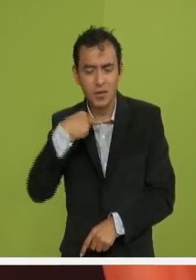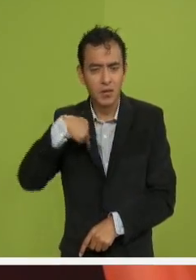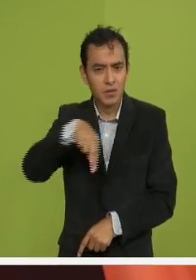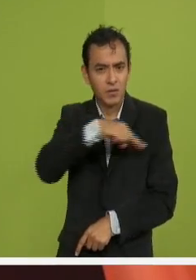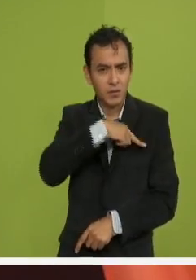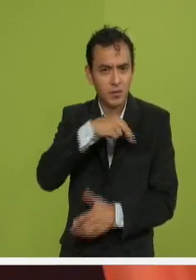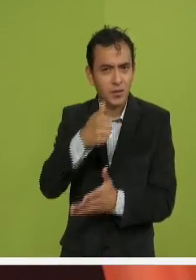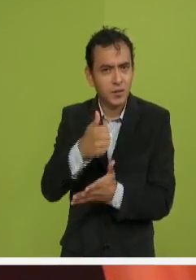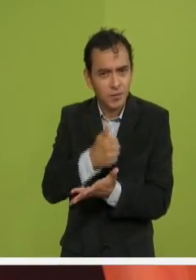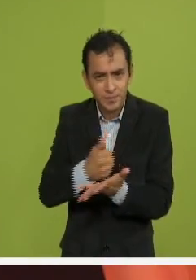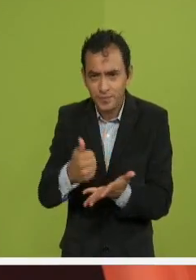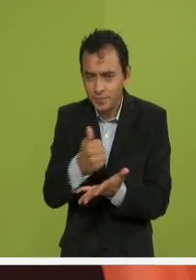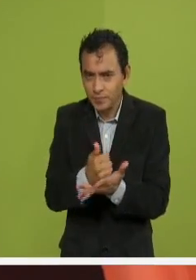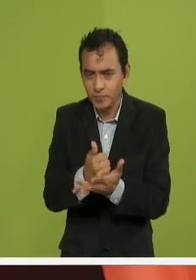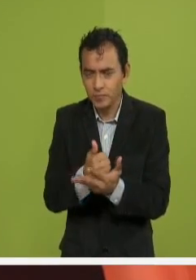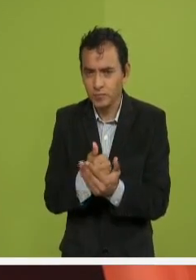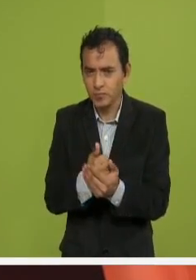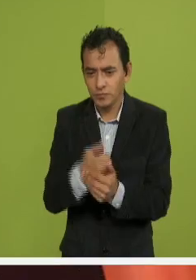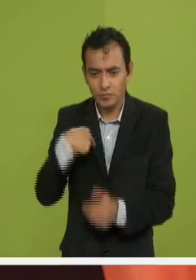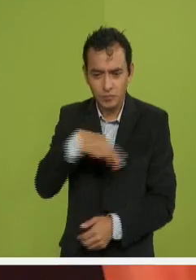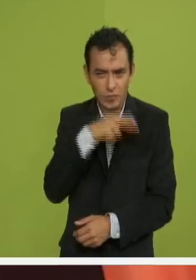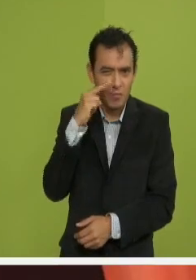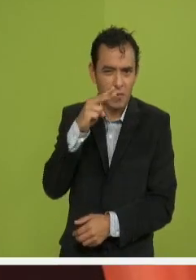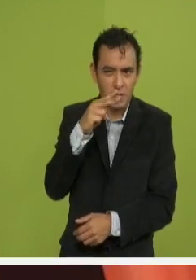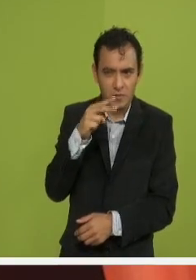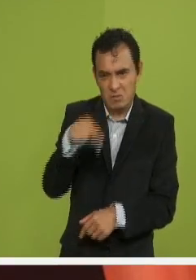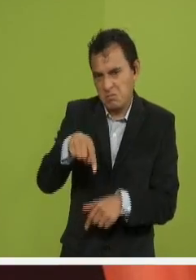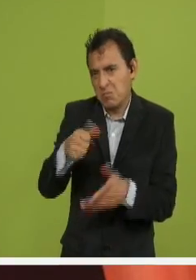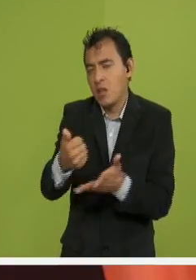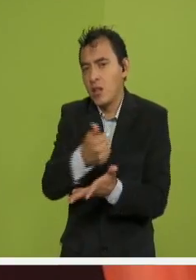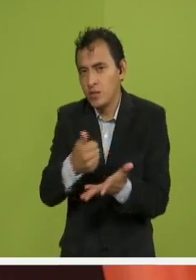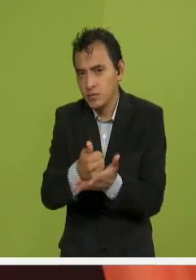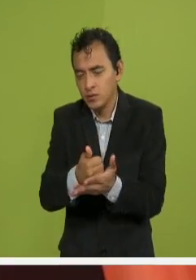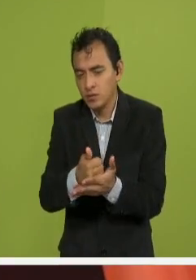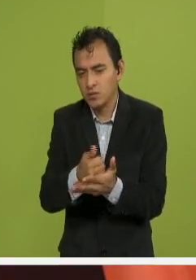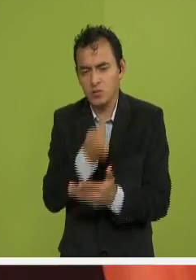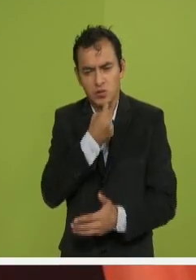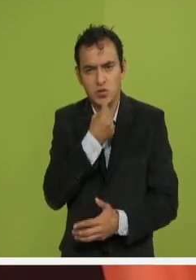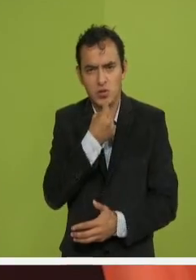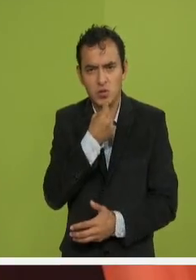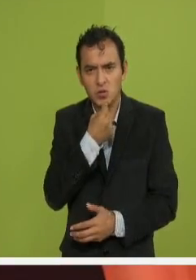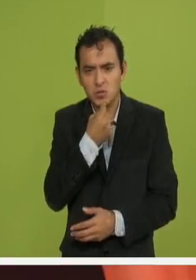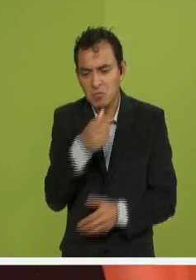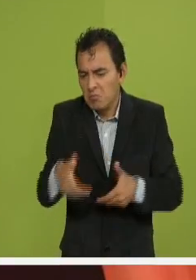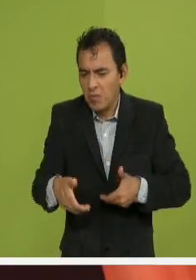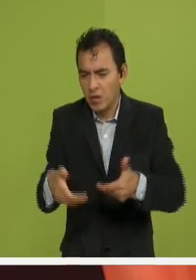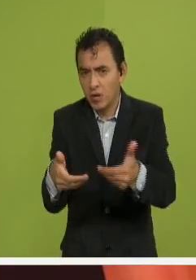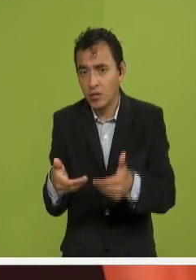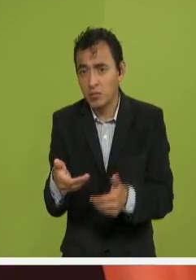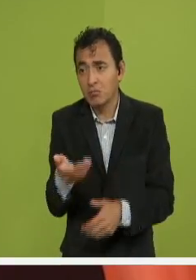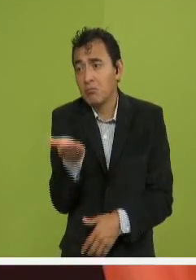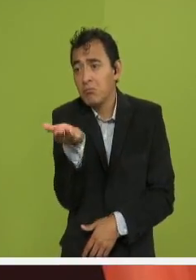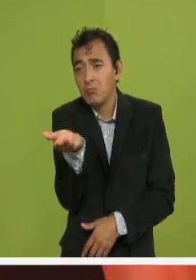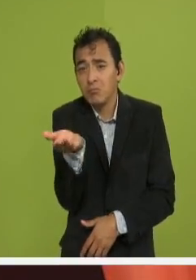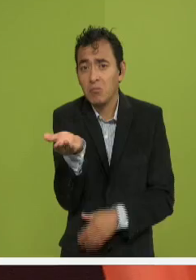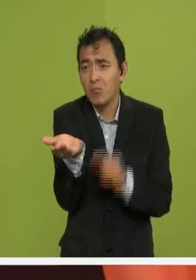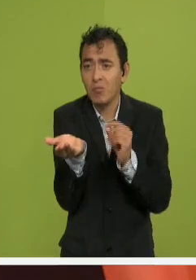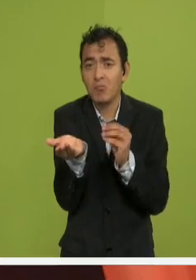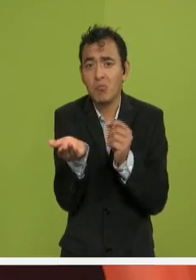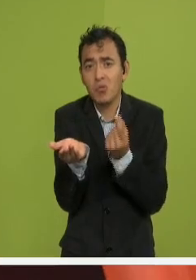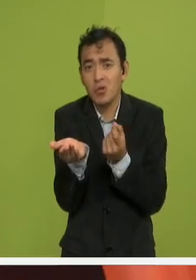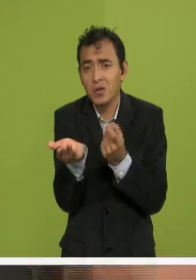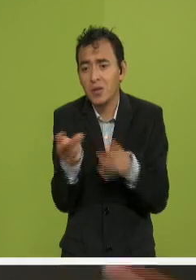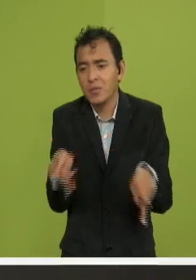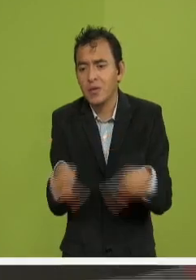sociedad. Nosotros vemos aquí en la ciudad niños parados en las calles pidiendo monedas,